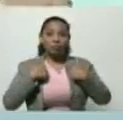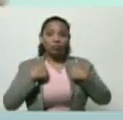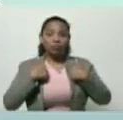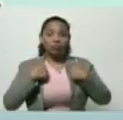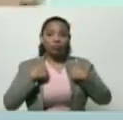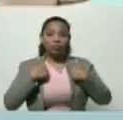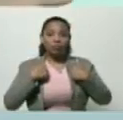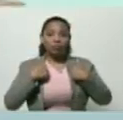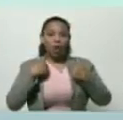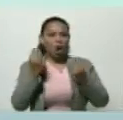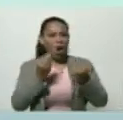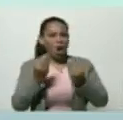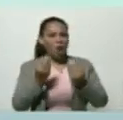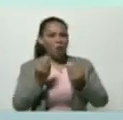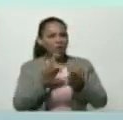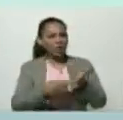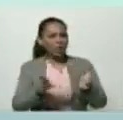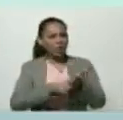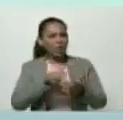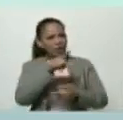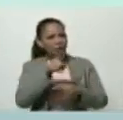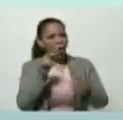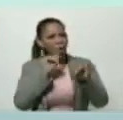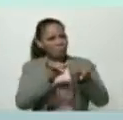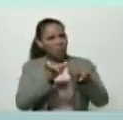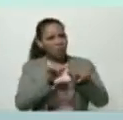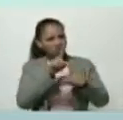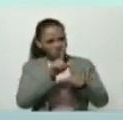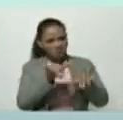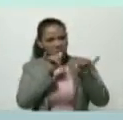¿Cómo que te eligieron si iba a ser lo mismo? La altura es lo mismo.